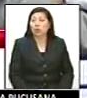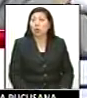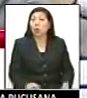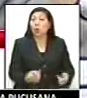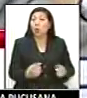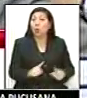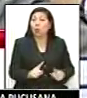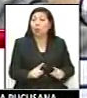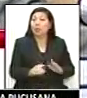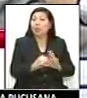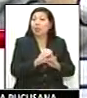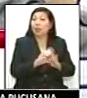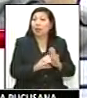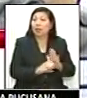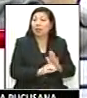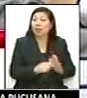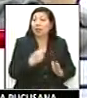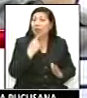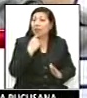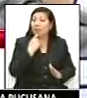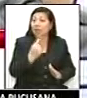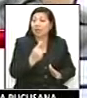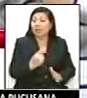Cuando la Constitución señala que